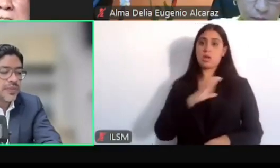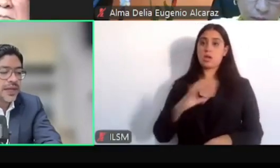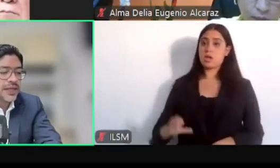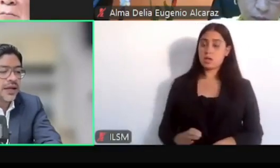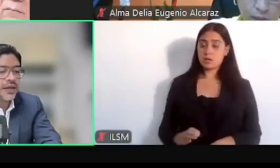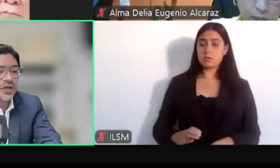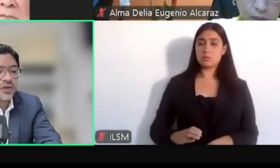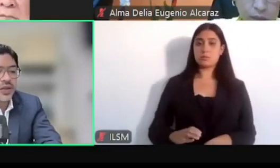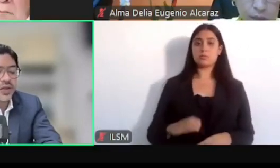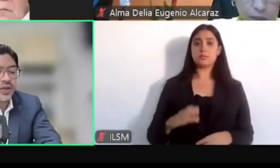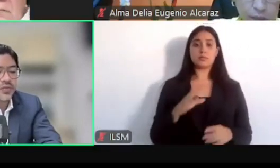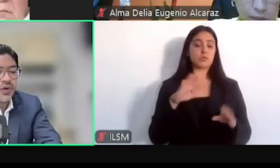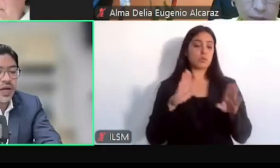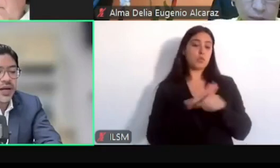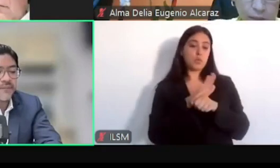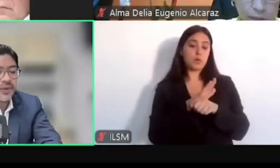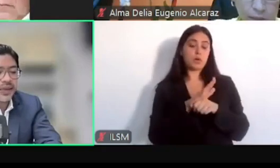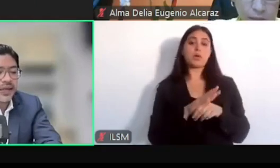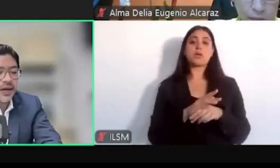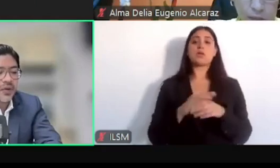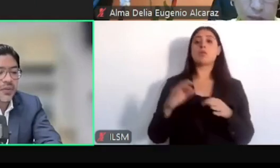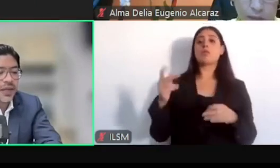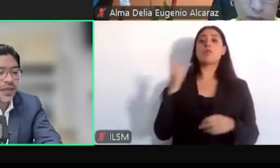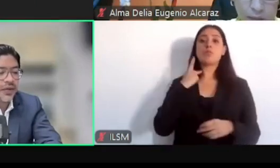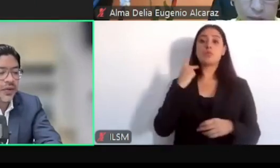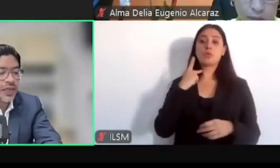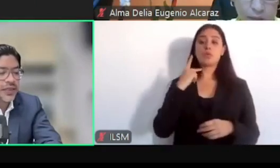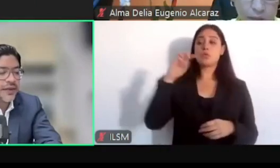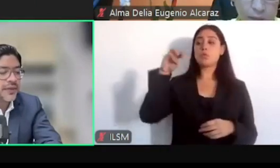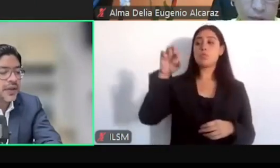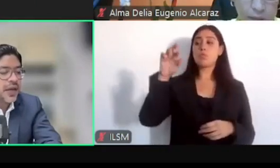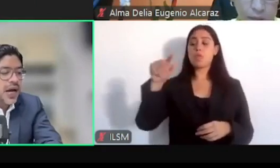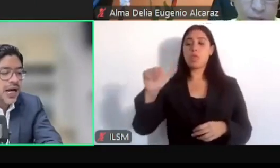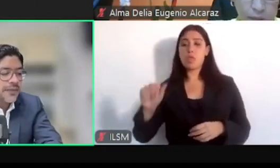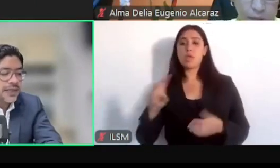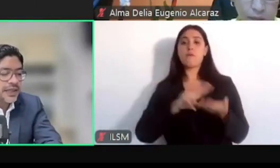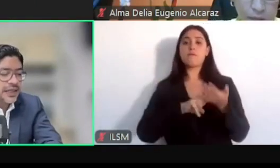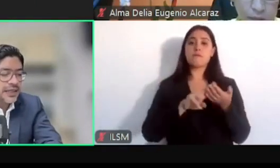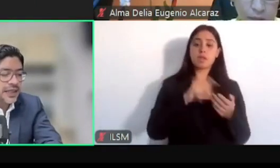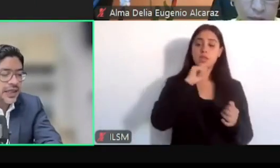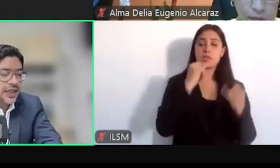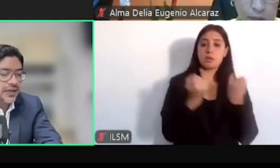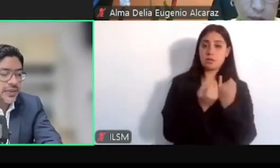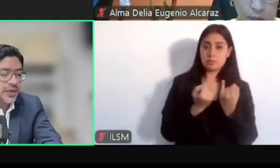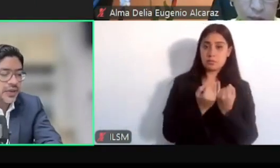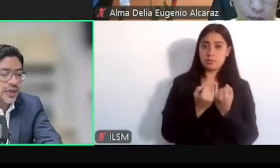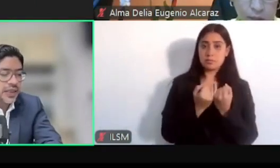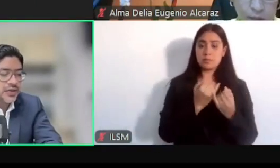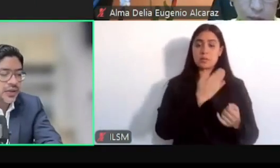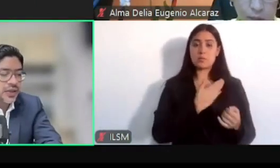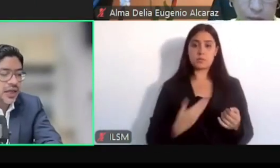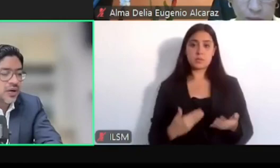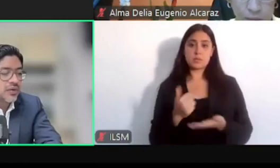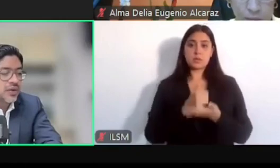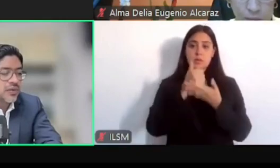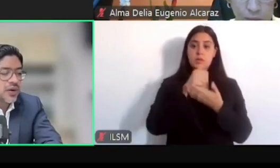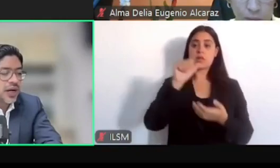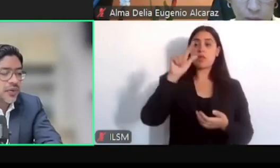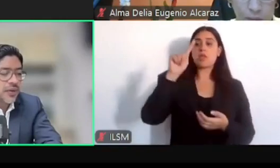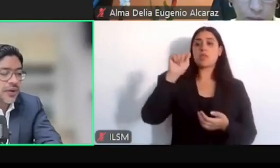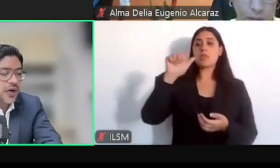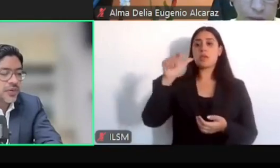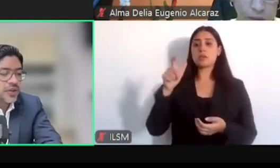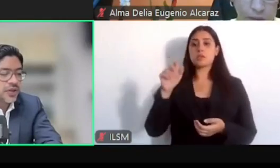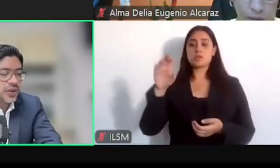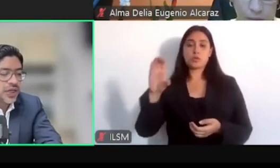coalición parcial de los partidos morena del trabajo y verde ecologista a la presidencia del ayuntamiento de tasco de Alarcón por